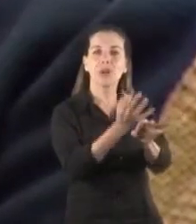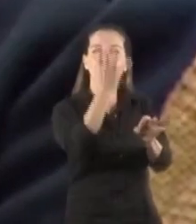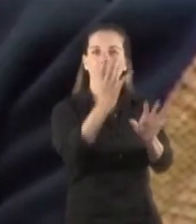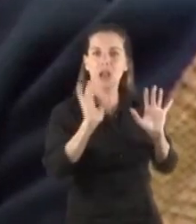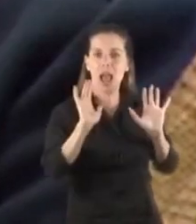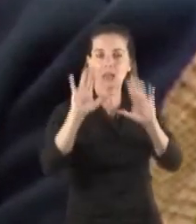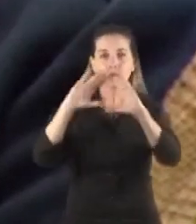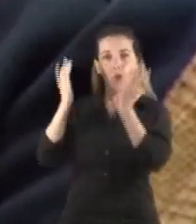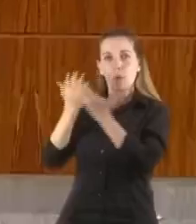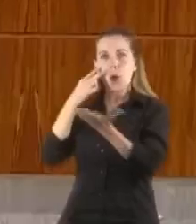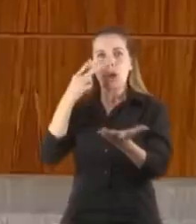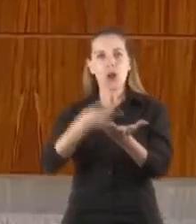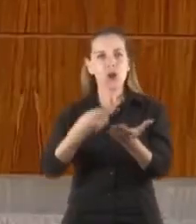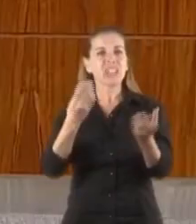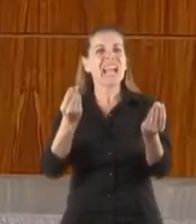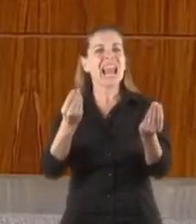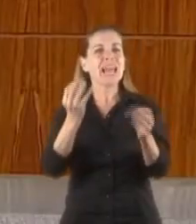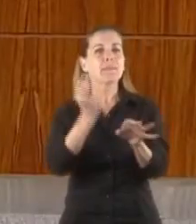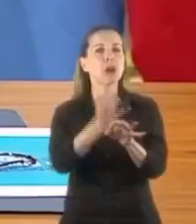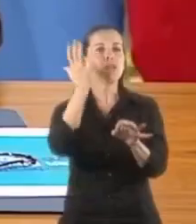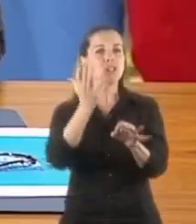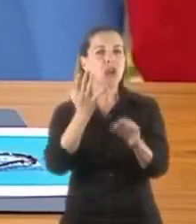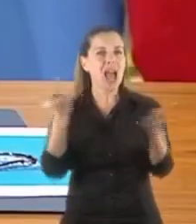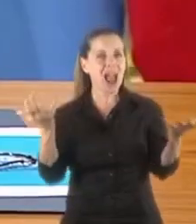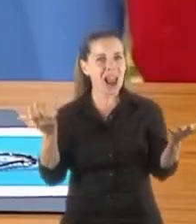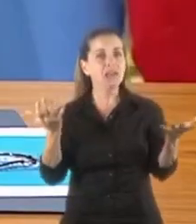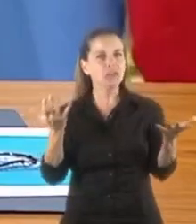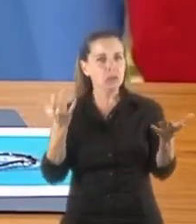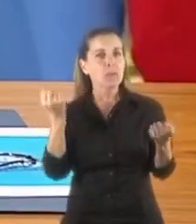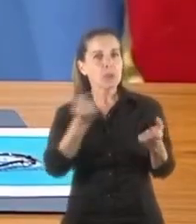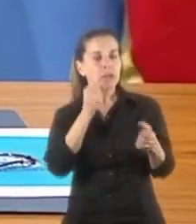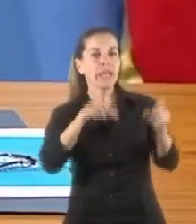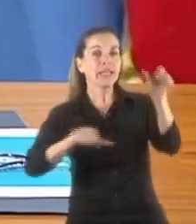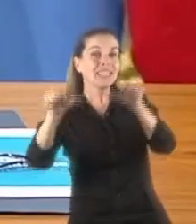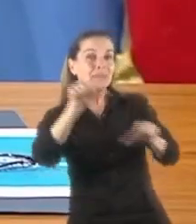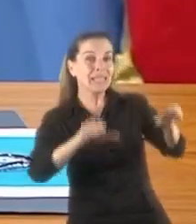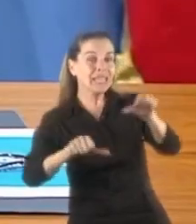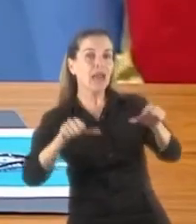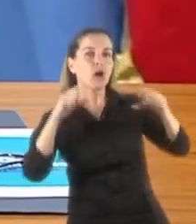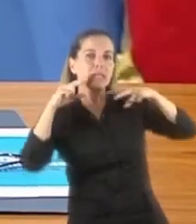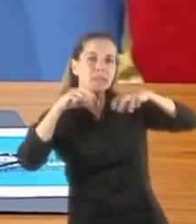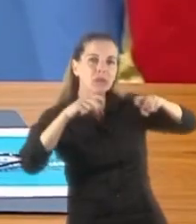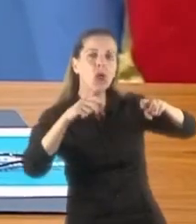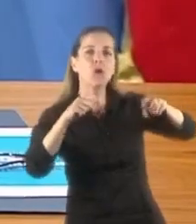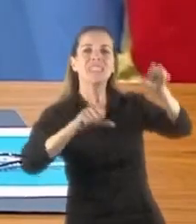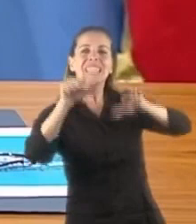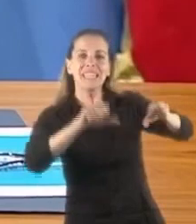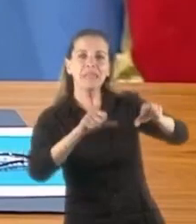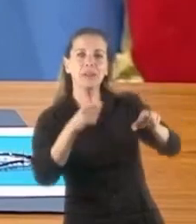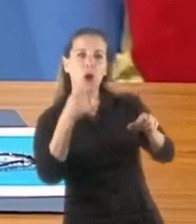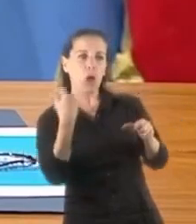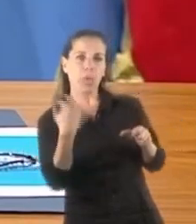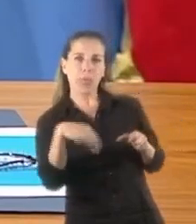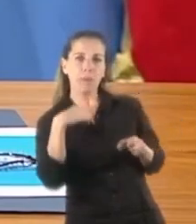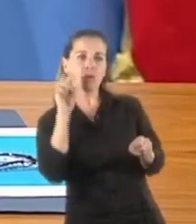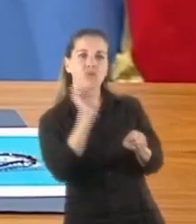mundo, reconocidos en cualquier lugar del mundo. Cuidemos a esta gente, porque esta gente nos hace vivir mejor. Trabajan,